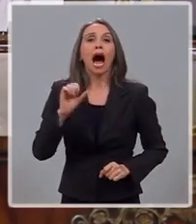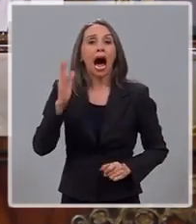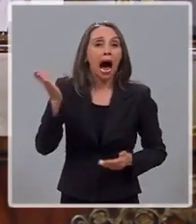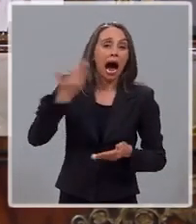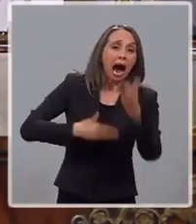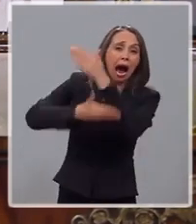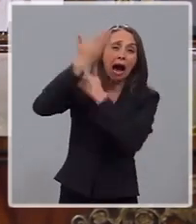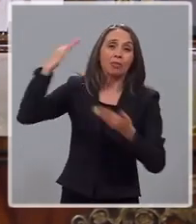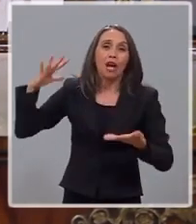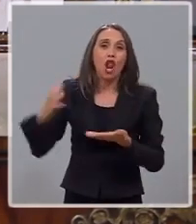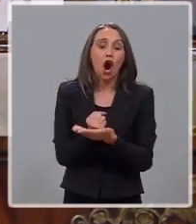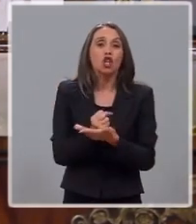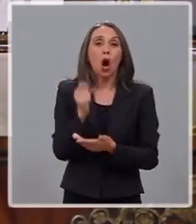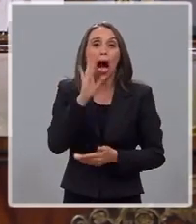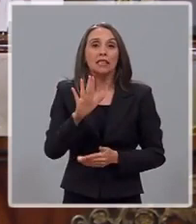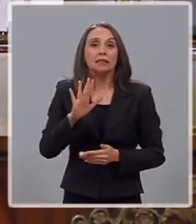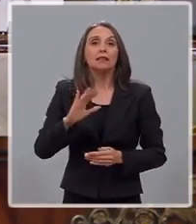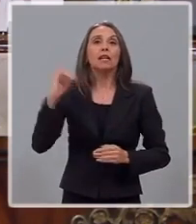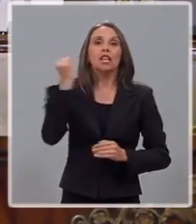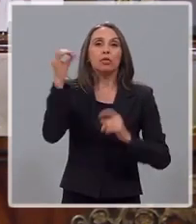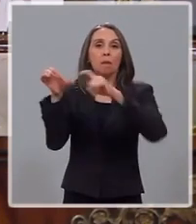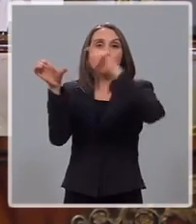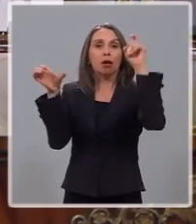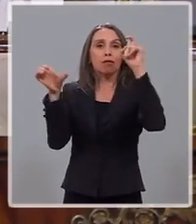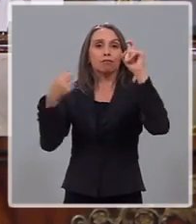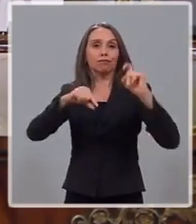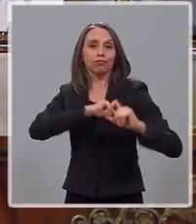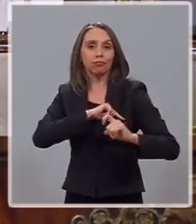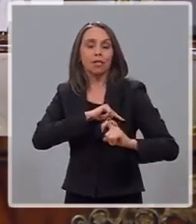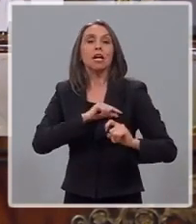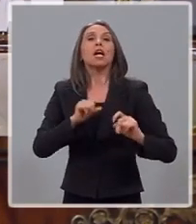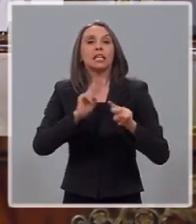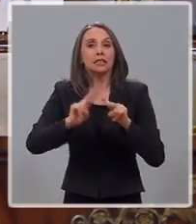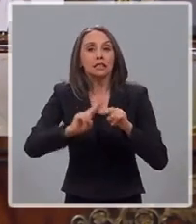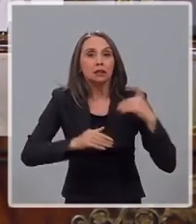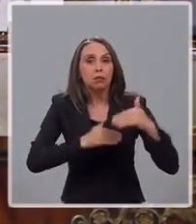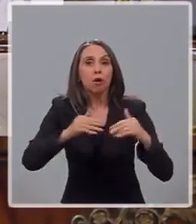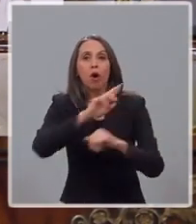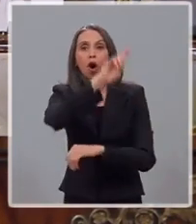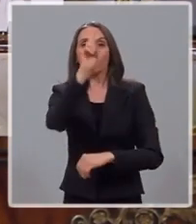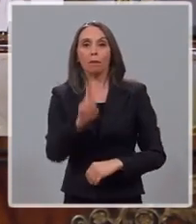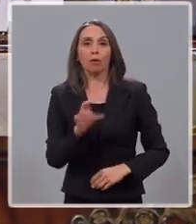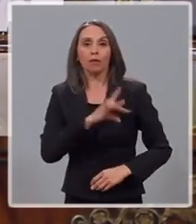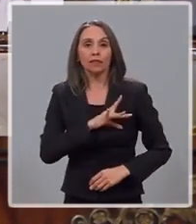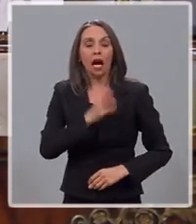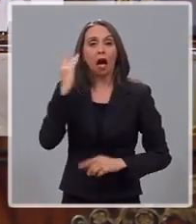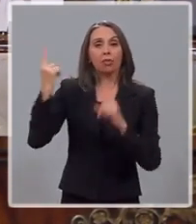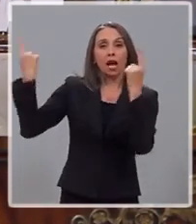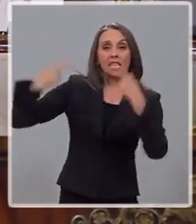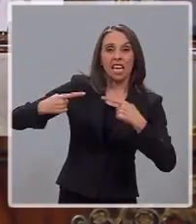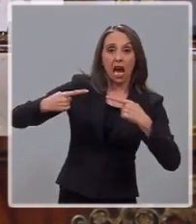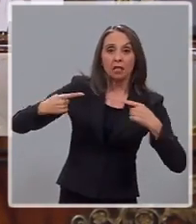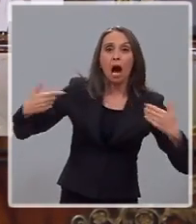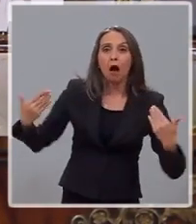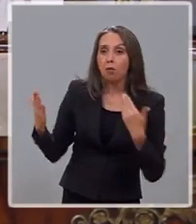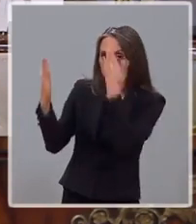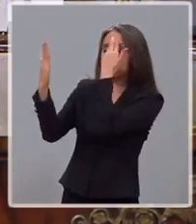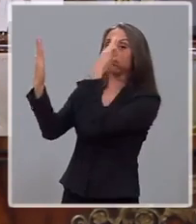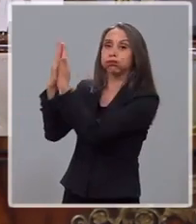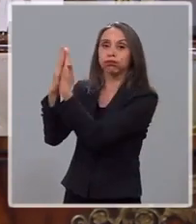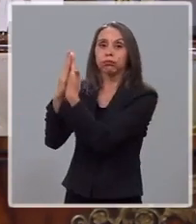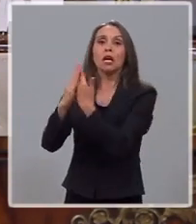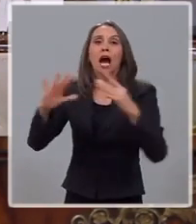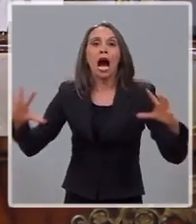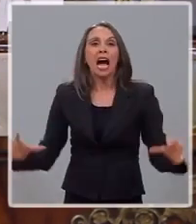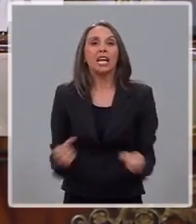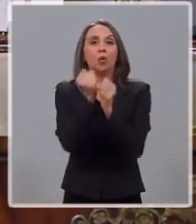independencia así construimos nuestra república así enfrentamos nuestras guerras externas así recuperamos nuestra